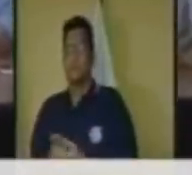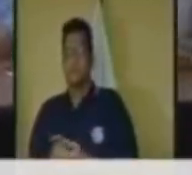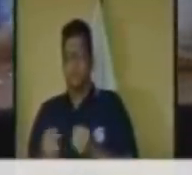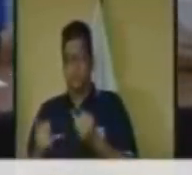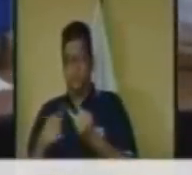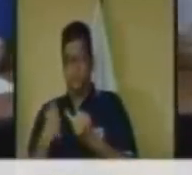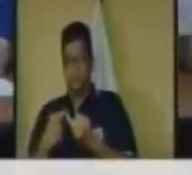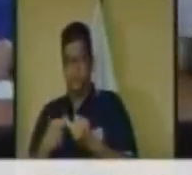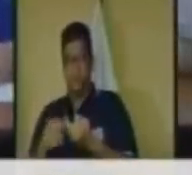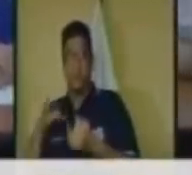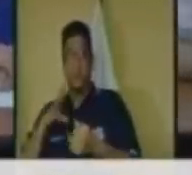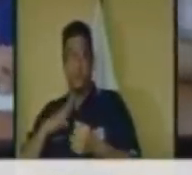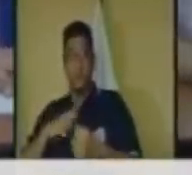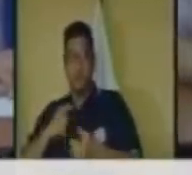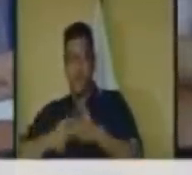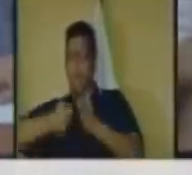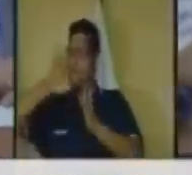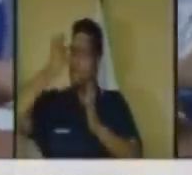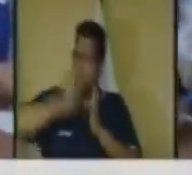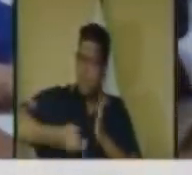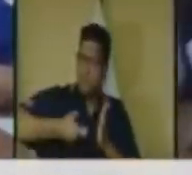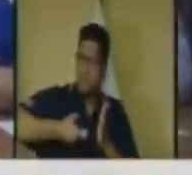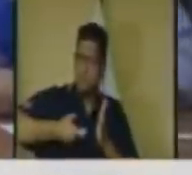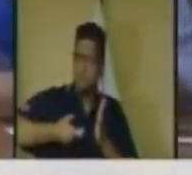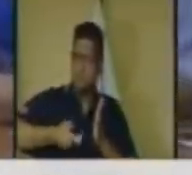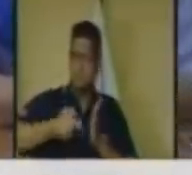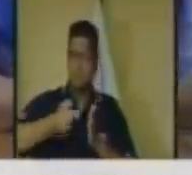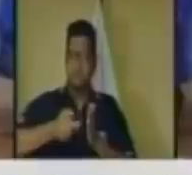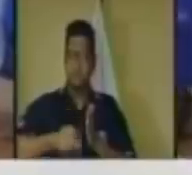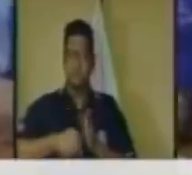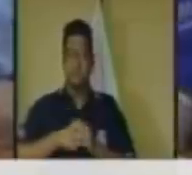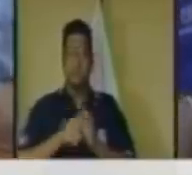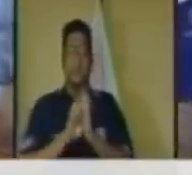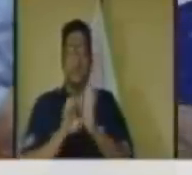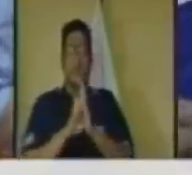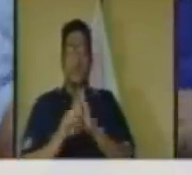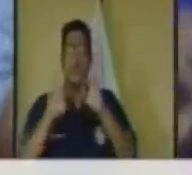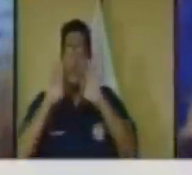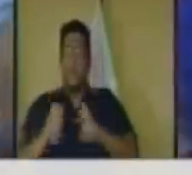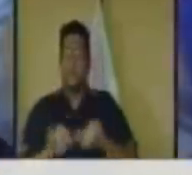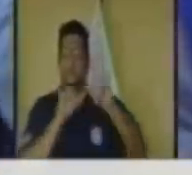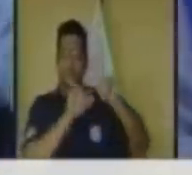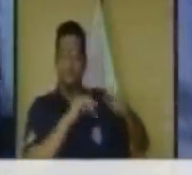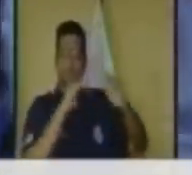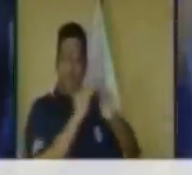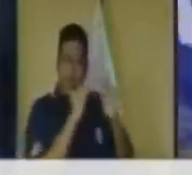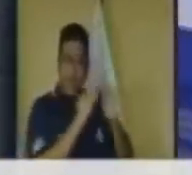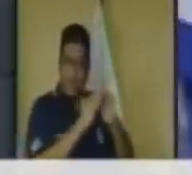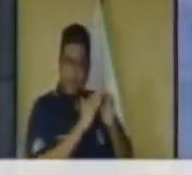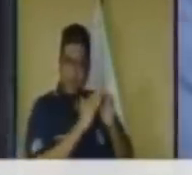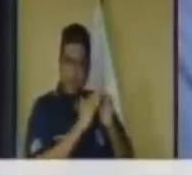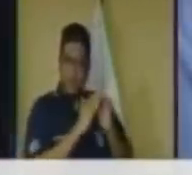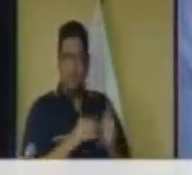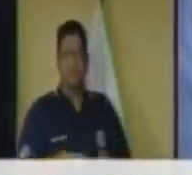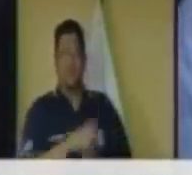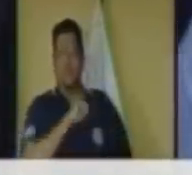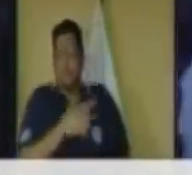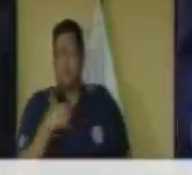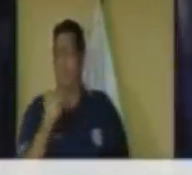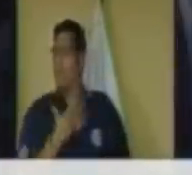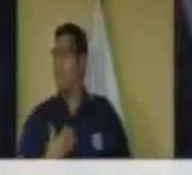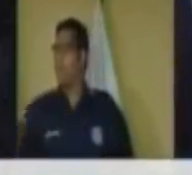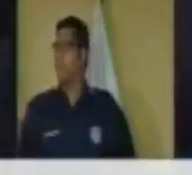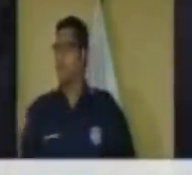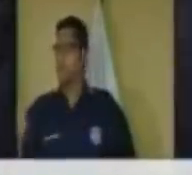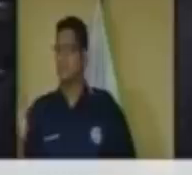alguna sanción con las personas que se encuentran en cuarentena y no respetan ese tiempo que tienen que estar aislados? Y la tercera, ya